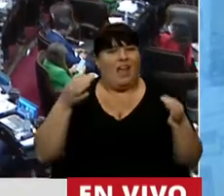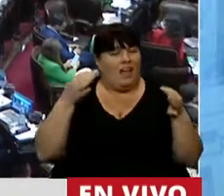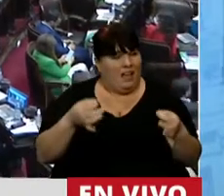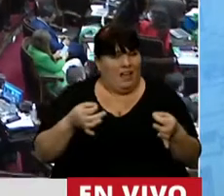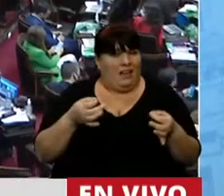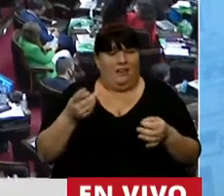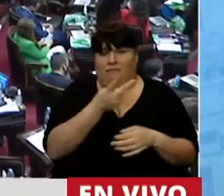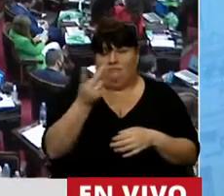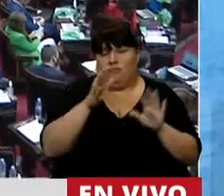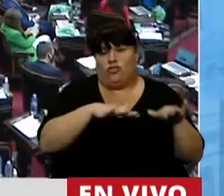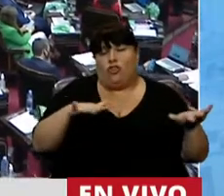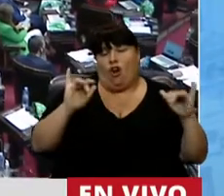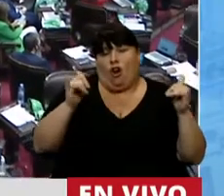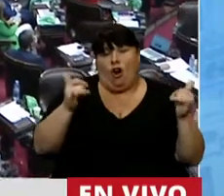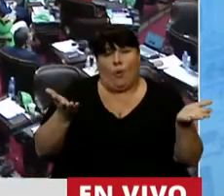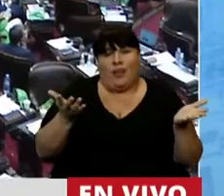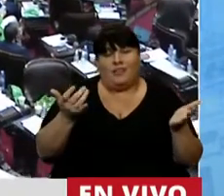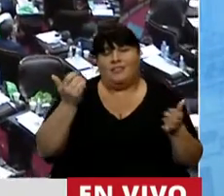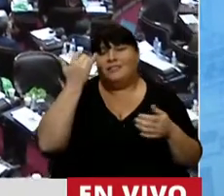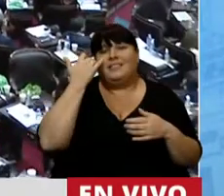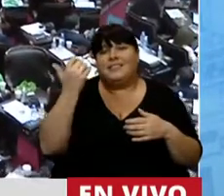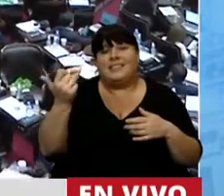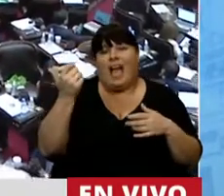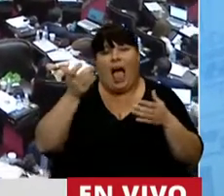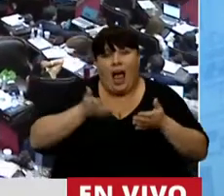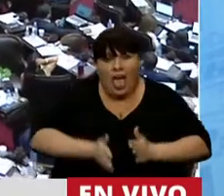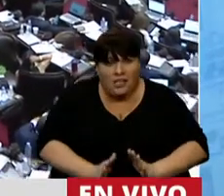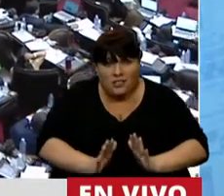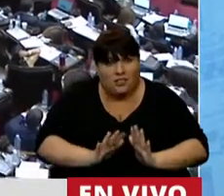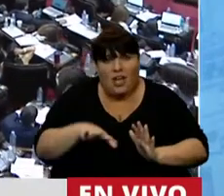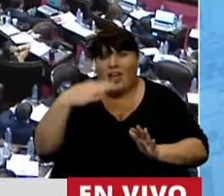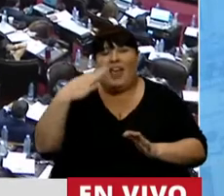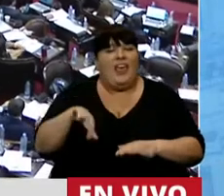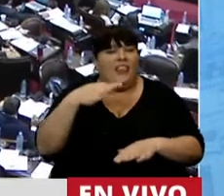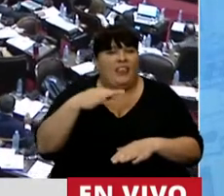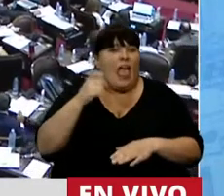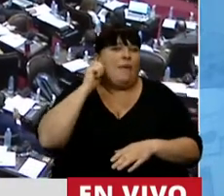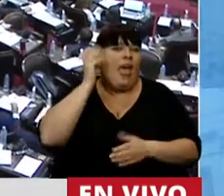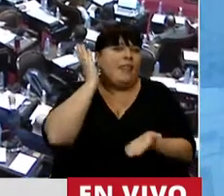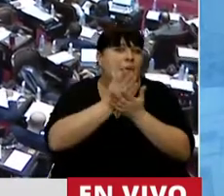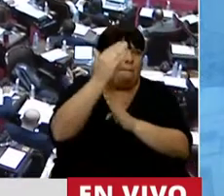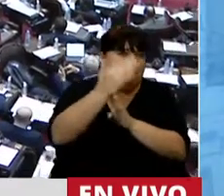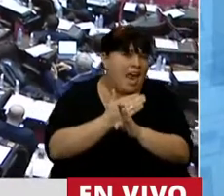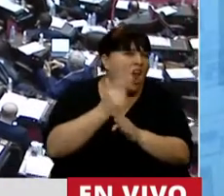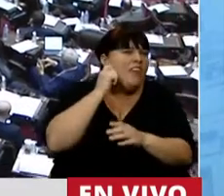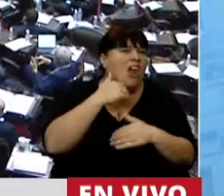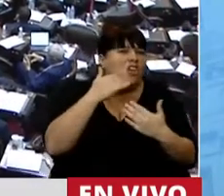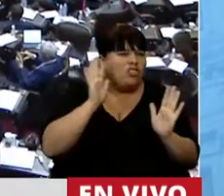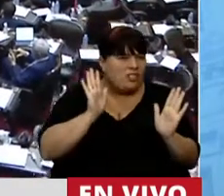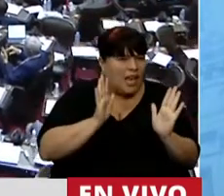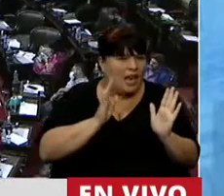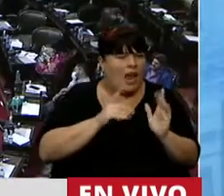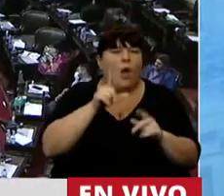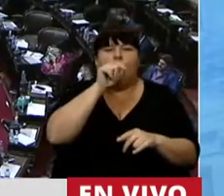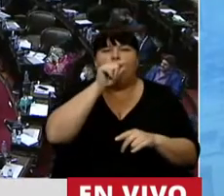definitiva, son chicos que ya llegados al mundo, ¿hay que bajar la edad de imputabilidad hasta no sé qué edad? Hay